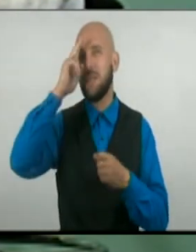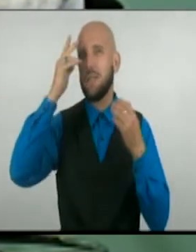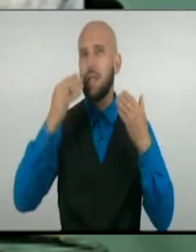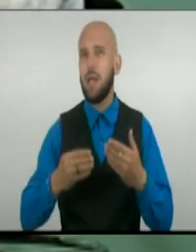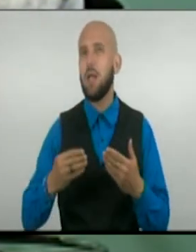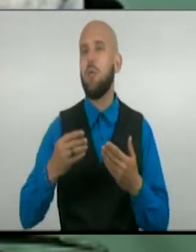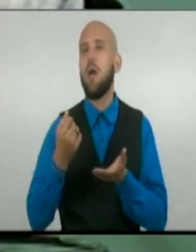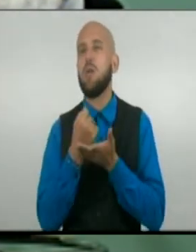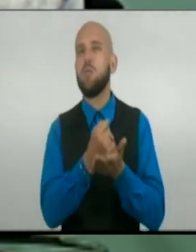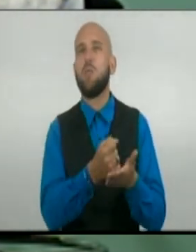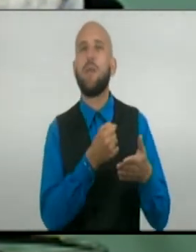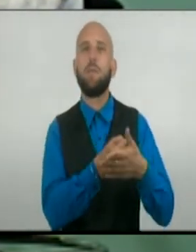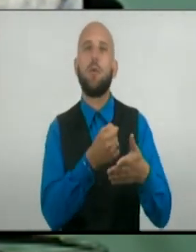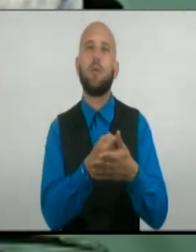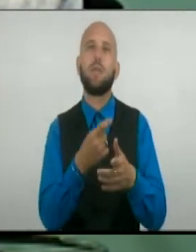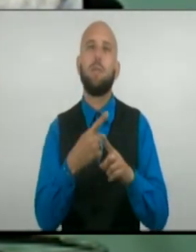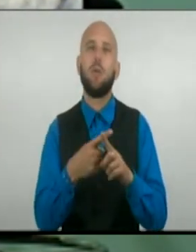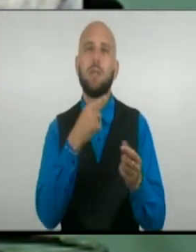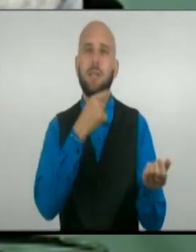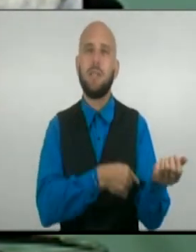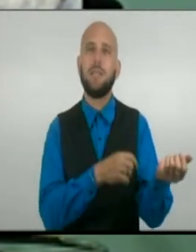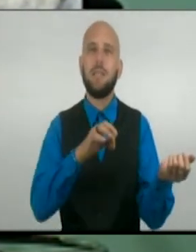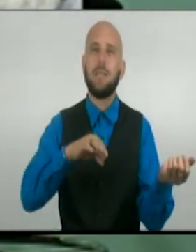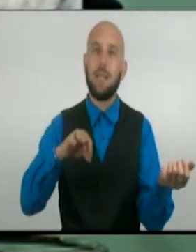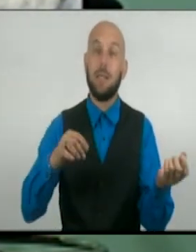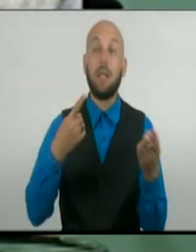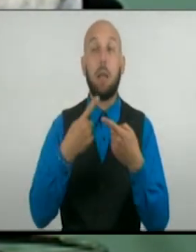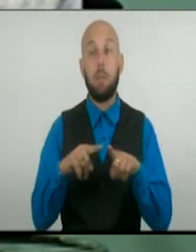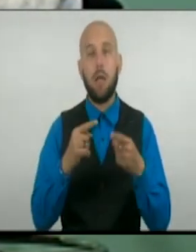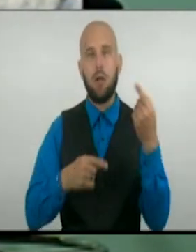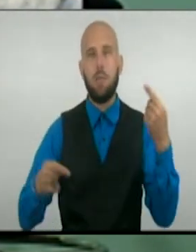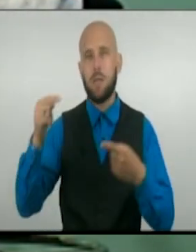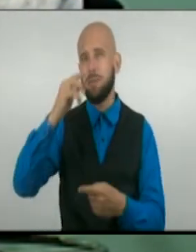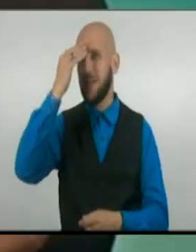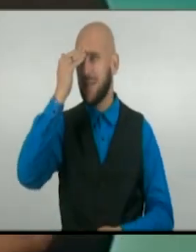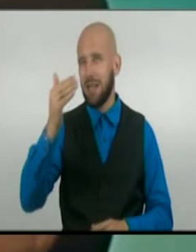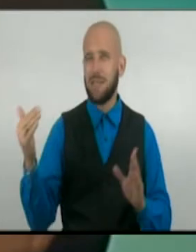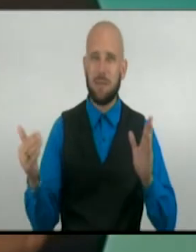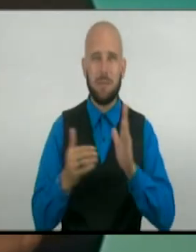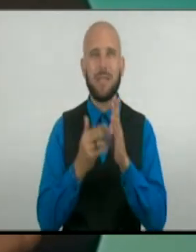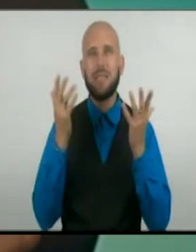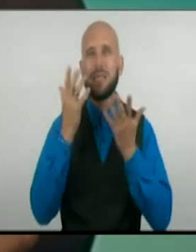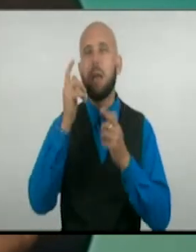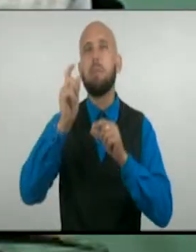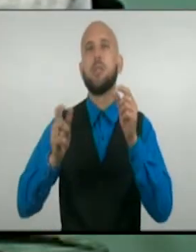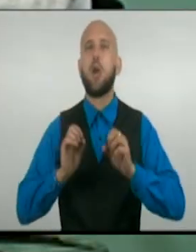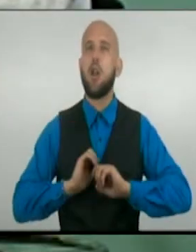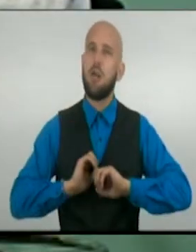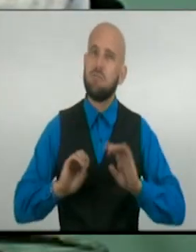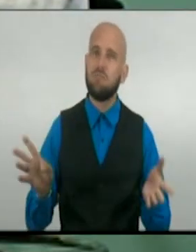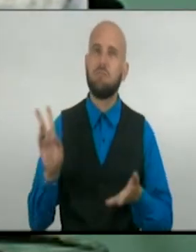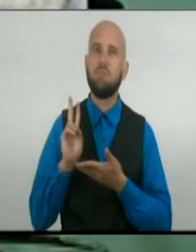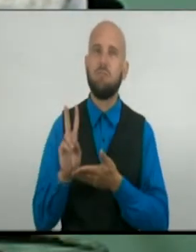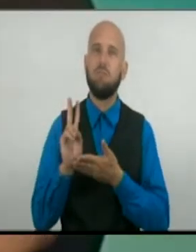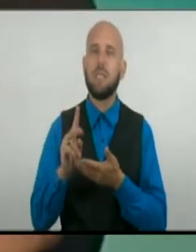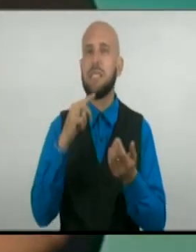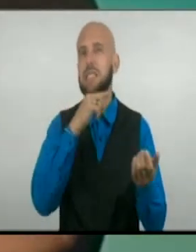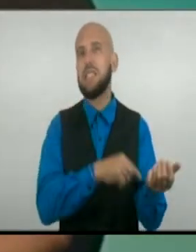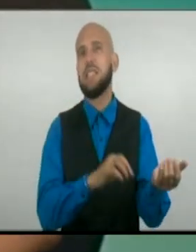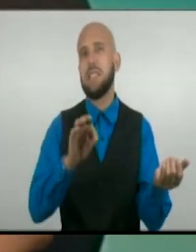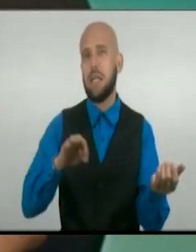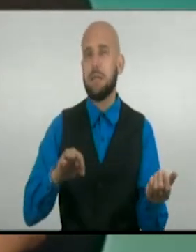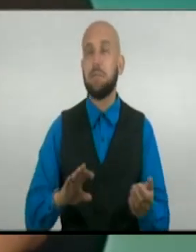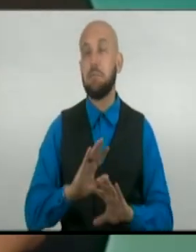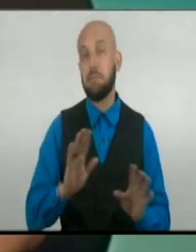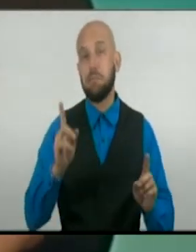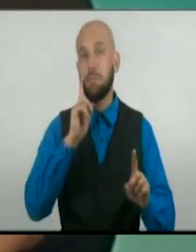este programa de sangre y en especial aquí a los donantes así que la esperamos en otra oportunidad y nosotros nos